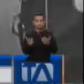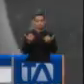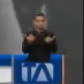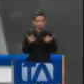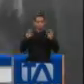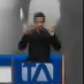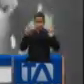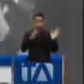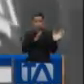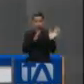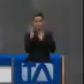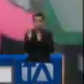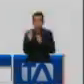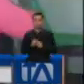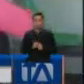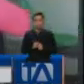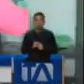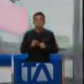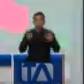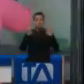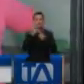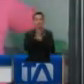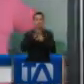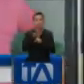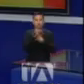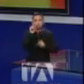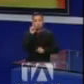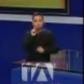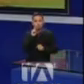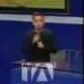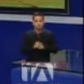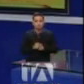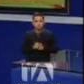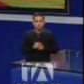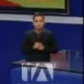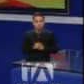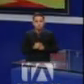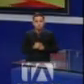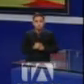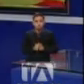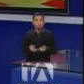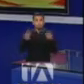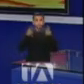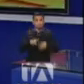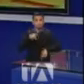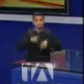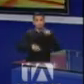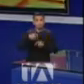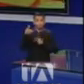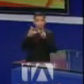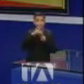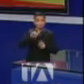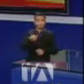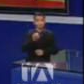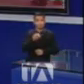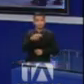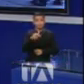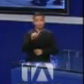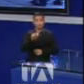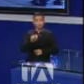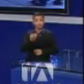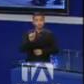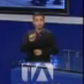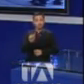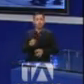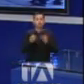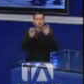tema del día, el acoso sexual en el transporte público. Y estaremos en vivo junto a Joana Cañizares, también una de las estaciones